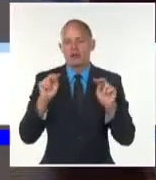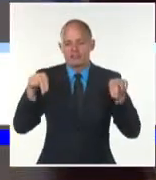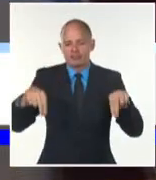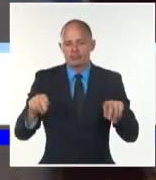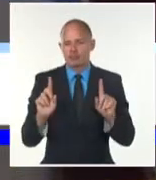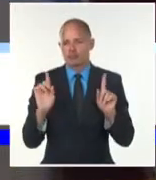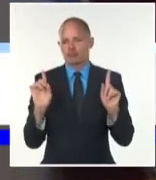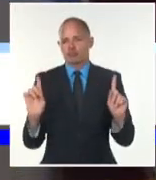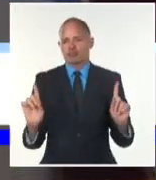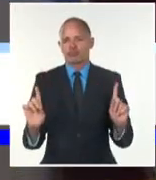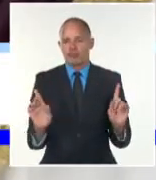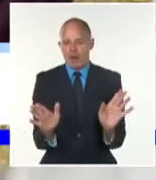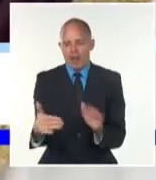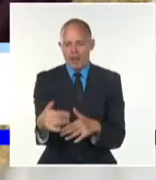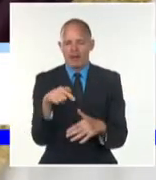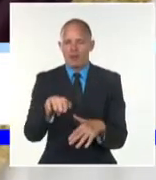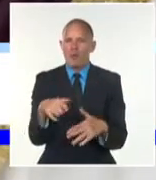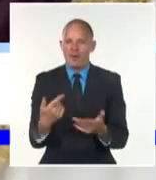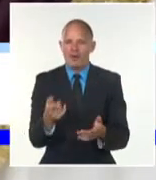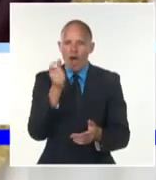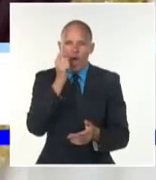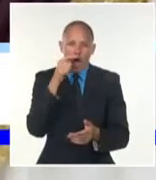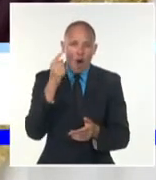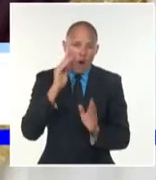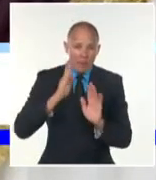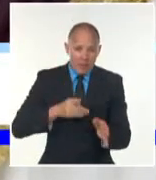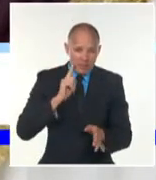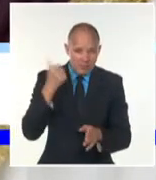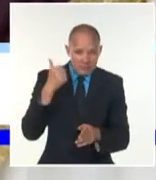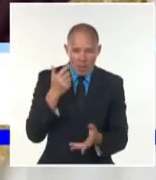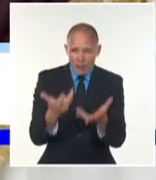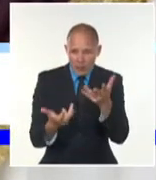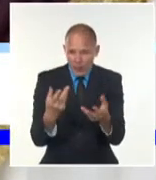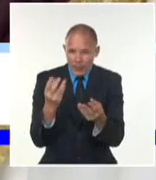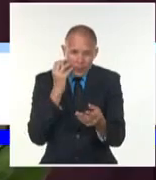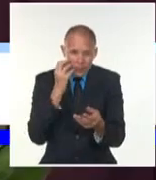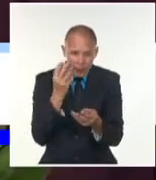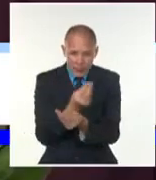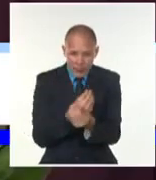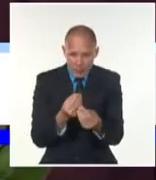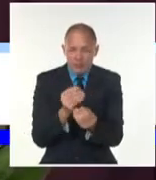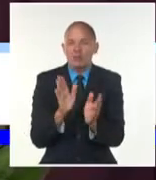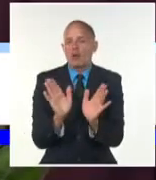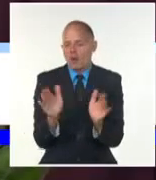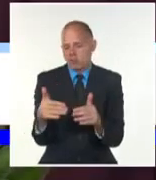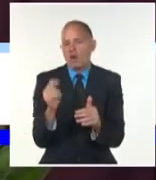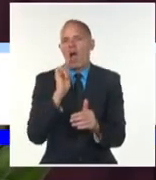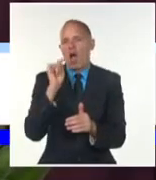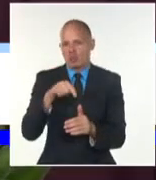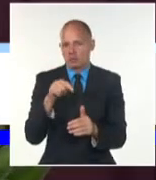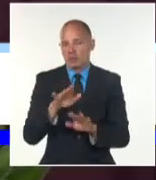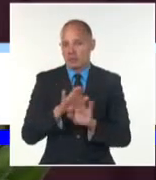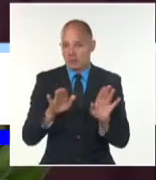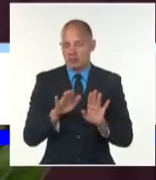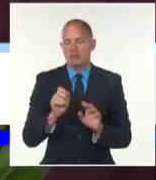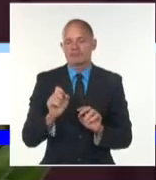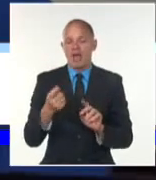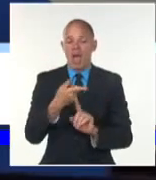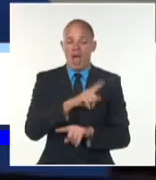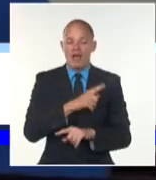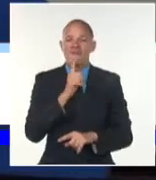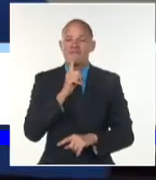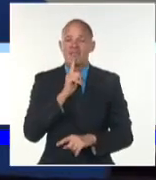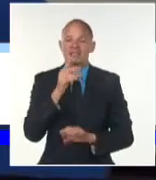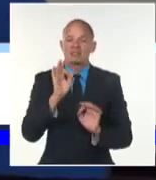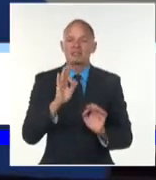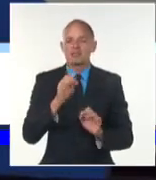urna que atesora las cenizas del General de división de la reserva Leonardo andoo Valdés quien falleciera el viernes último en la Habana a